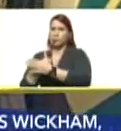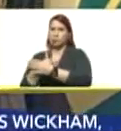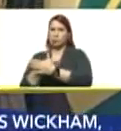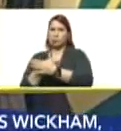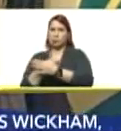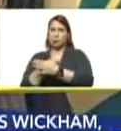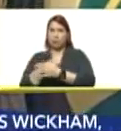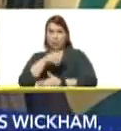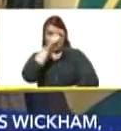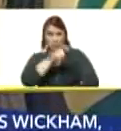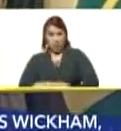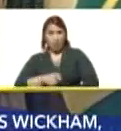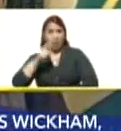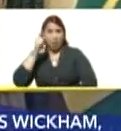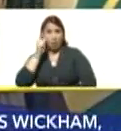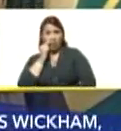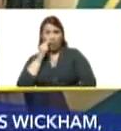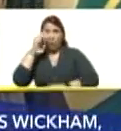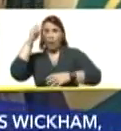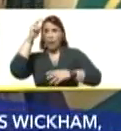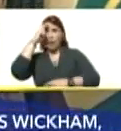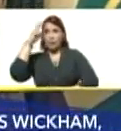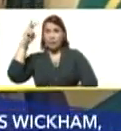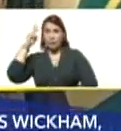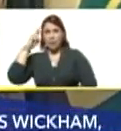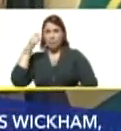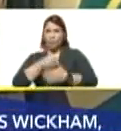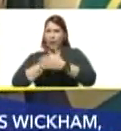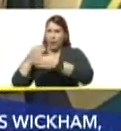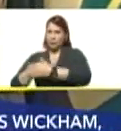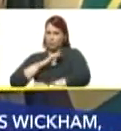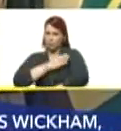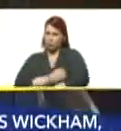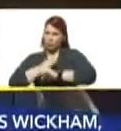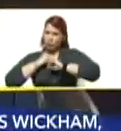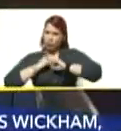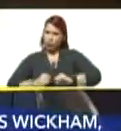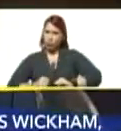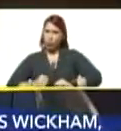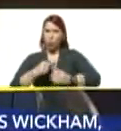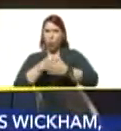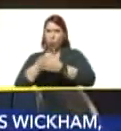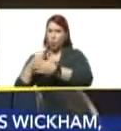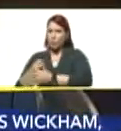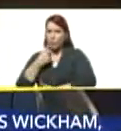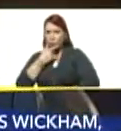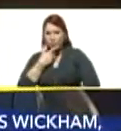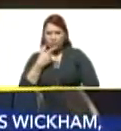canciller, de lucha intensa, de lucha buena, de lucha bonita,